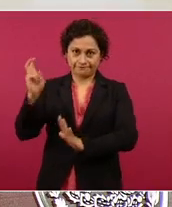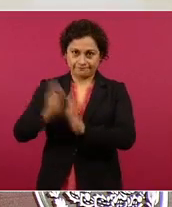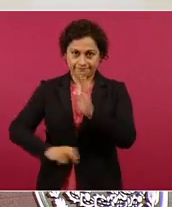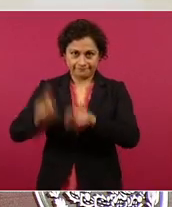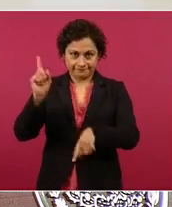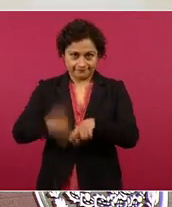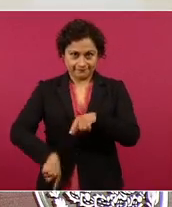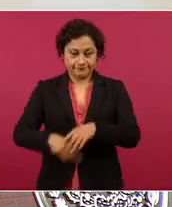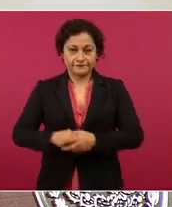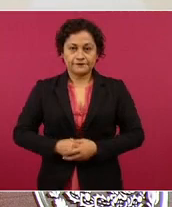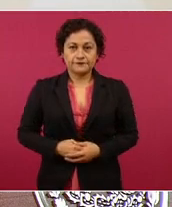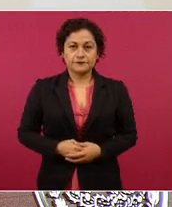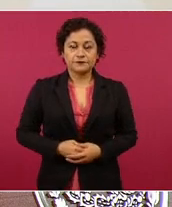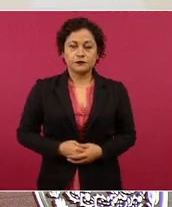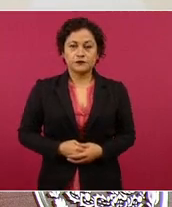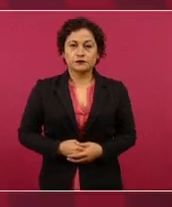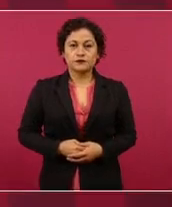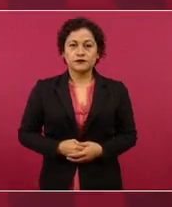También